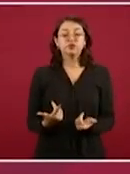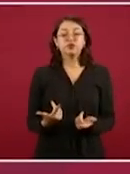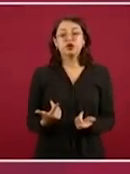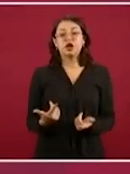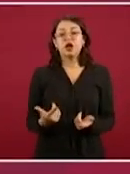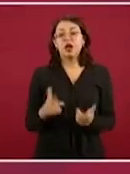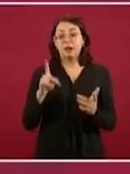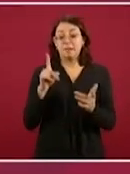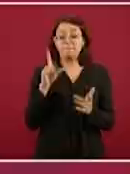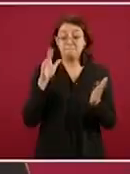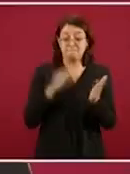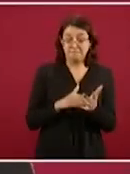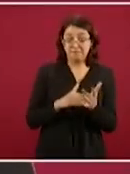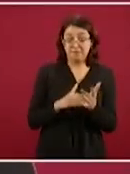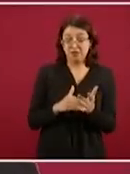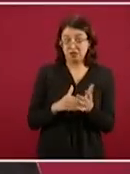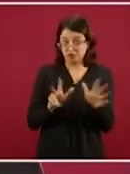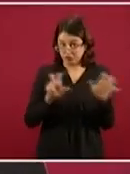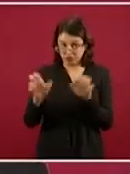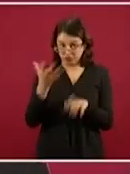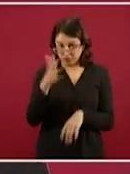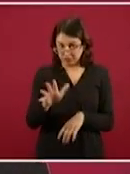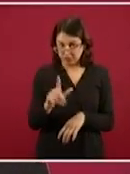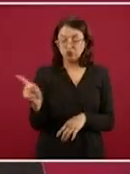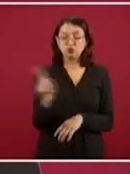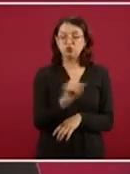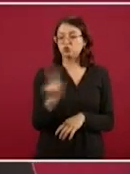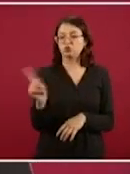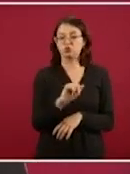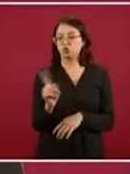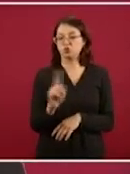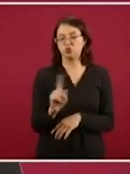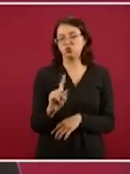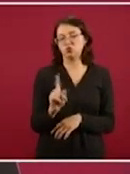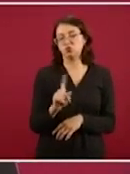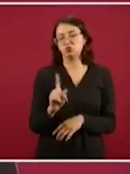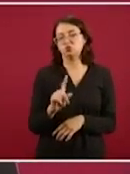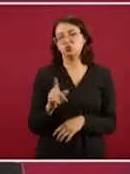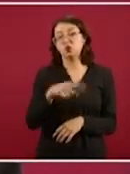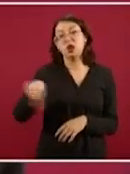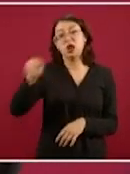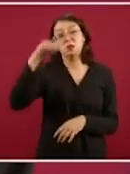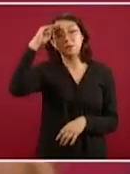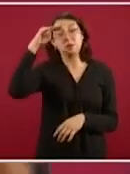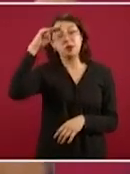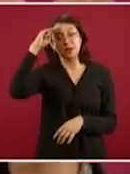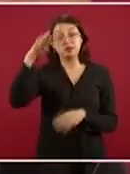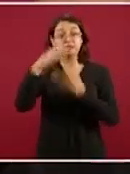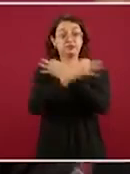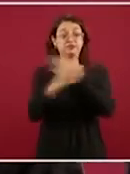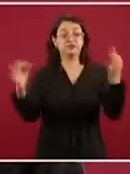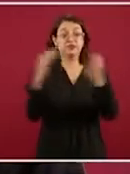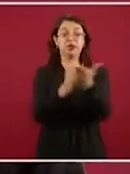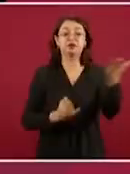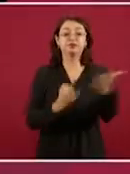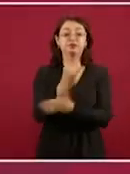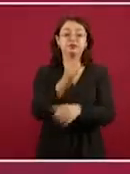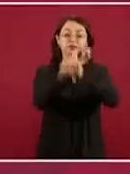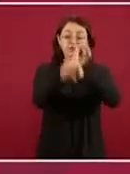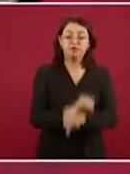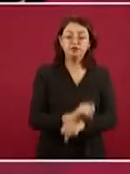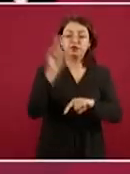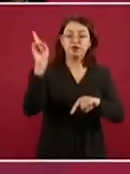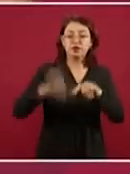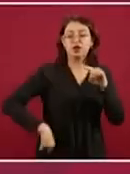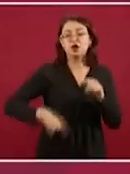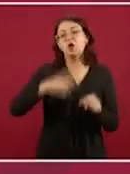en 1810, no fue el decreto, la proclamación de la abolición de la esclavitud